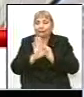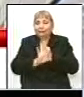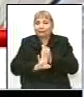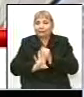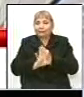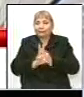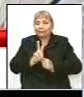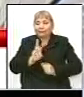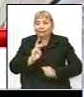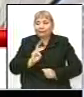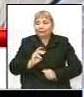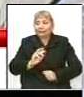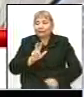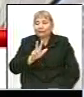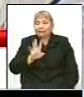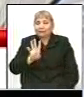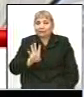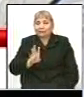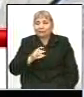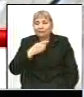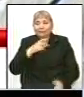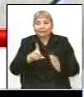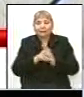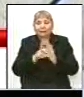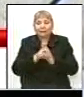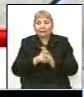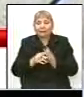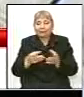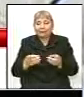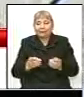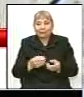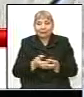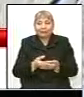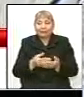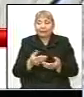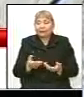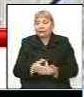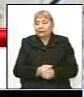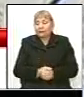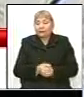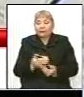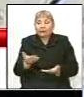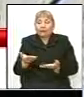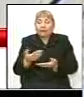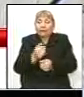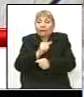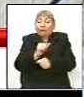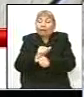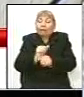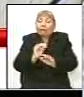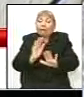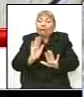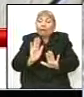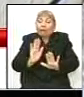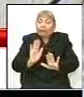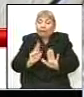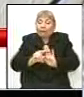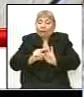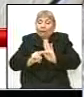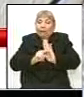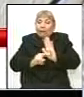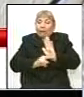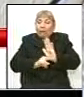número 26.834, la Ley General de Transporte y Tránsito Terrestre, por citar normas nacionales, además de los convenios